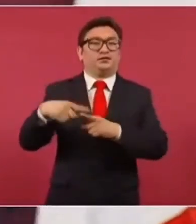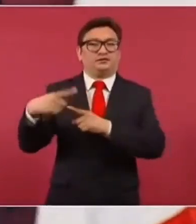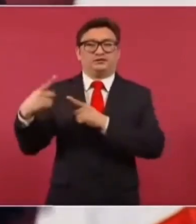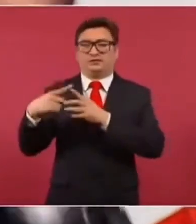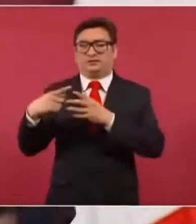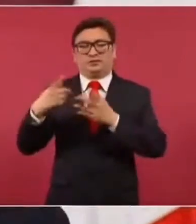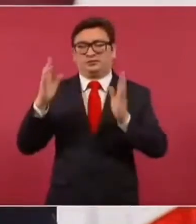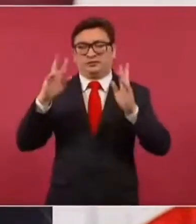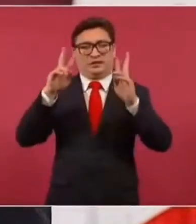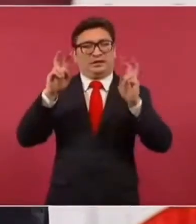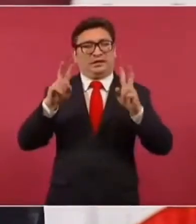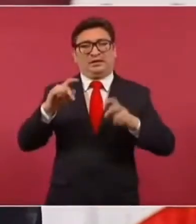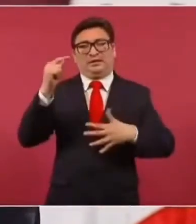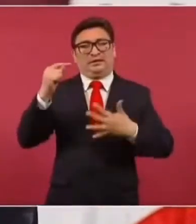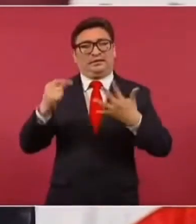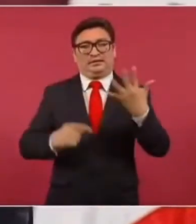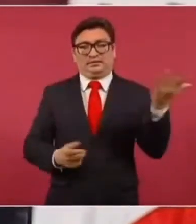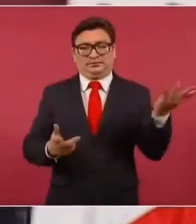Para todo.